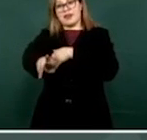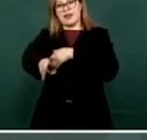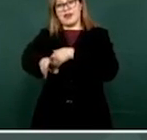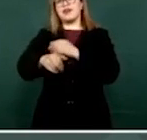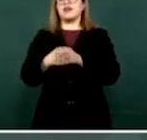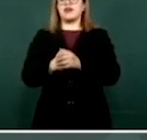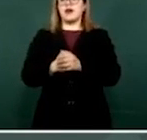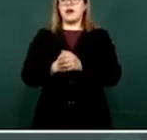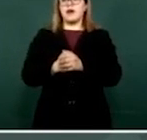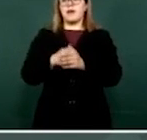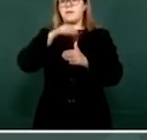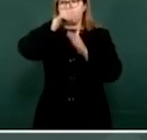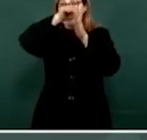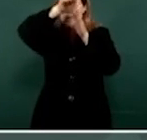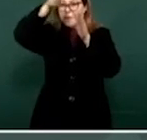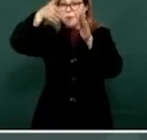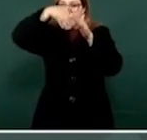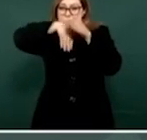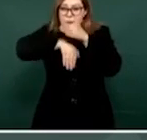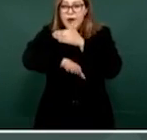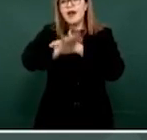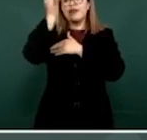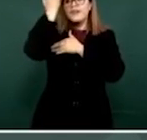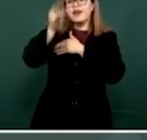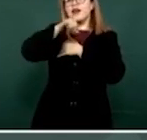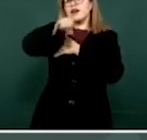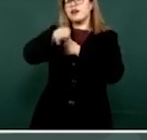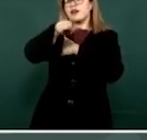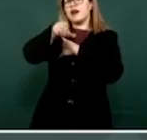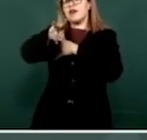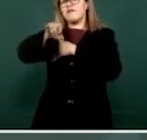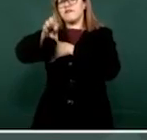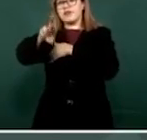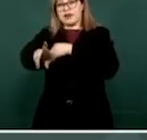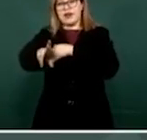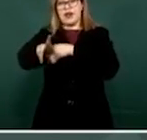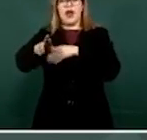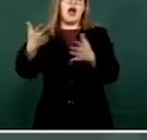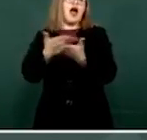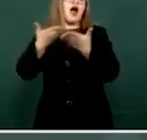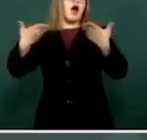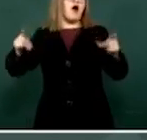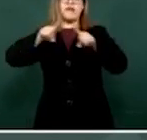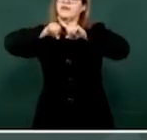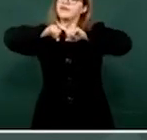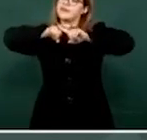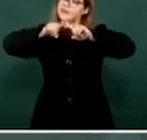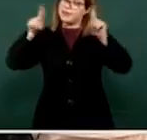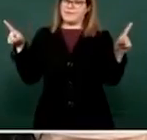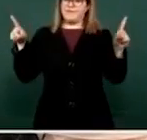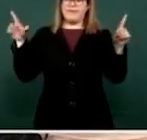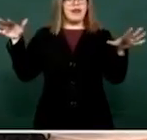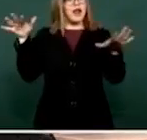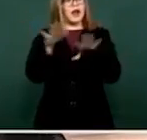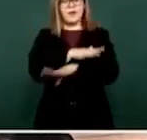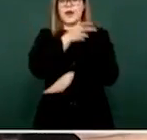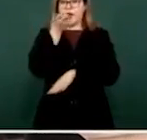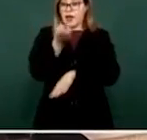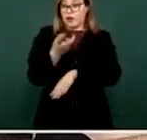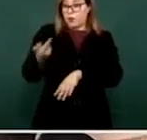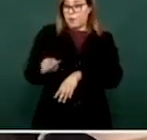la minera San Javier. Entonces fueron otros tiempos, ahora es distinto. Y esto que estás planteando,